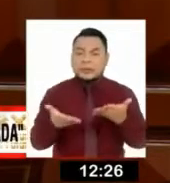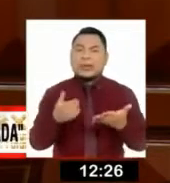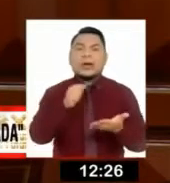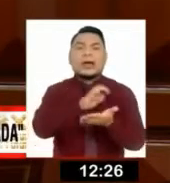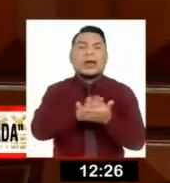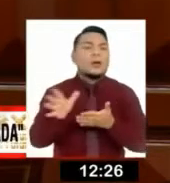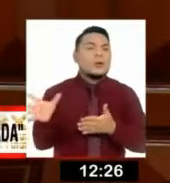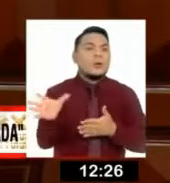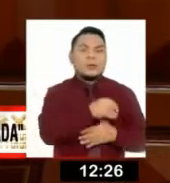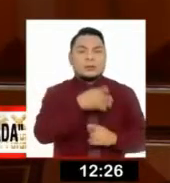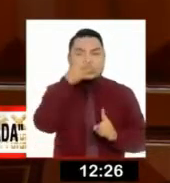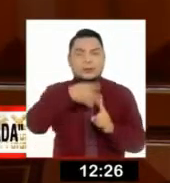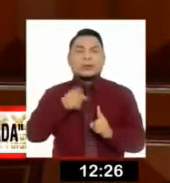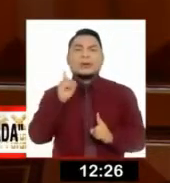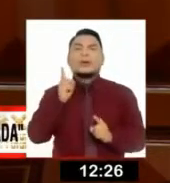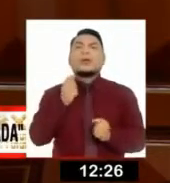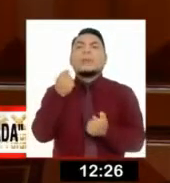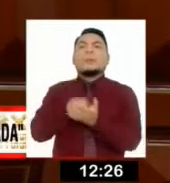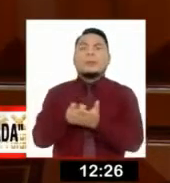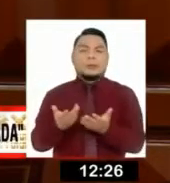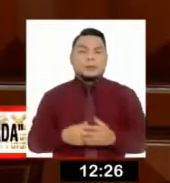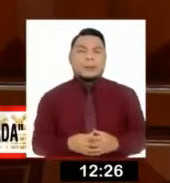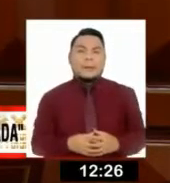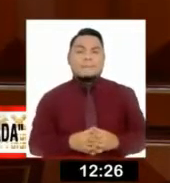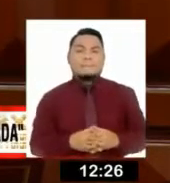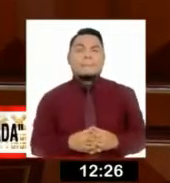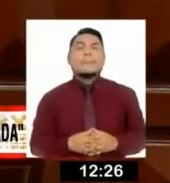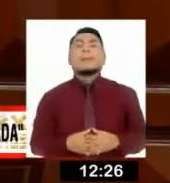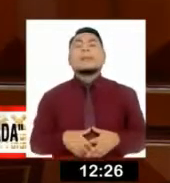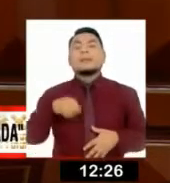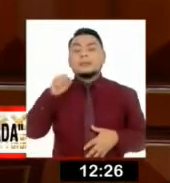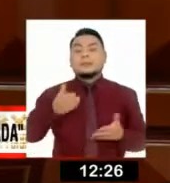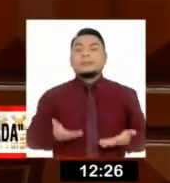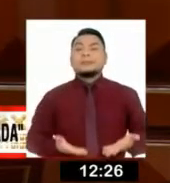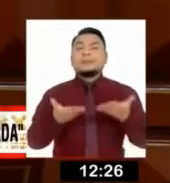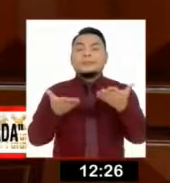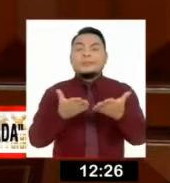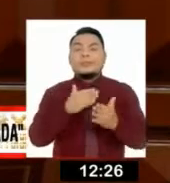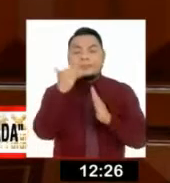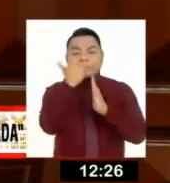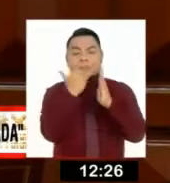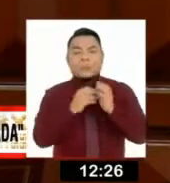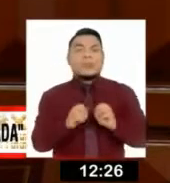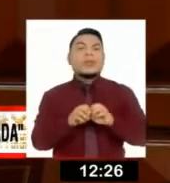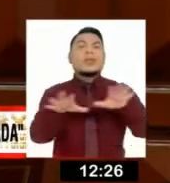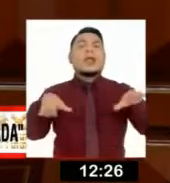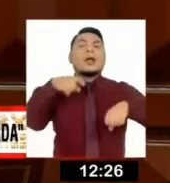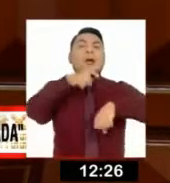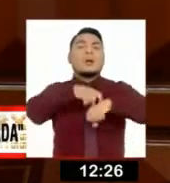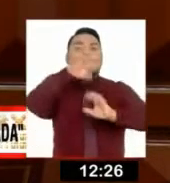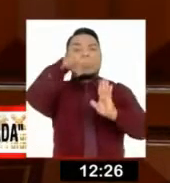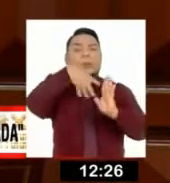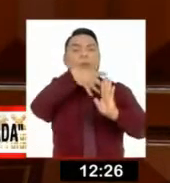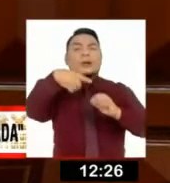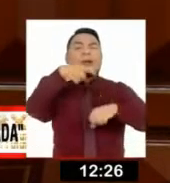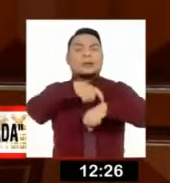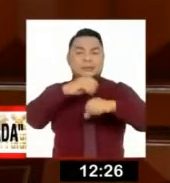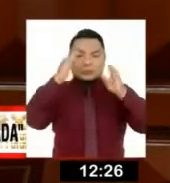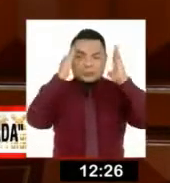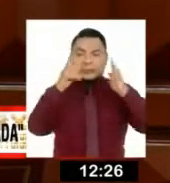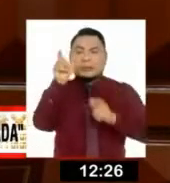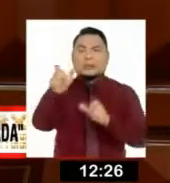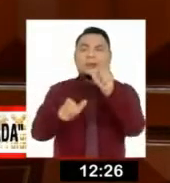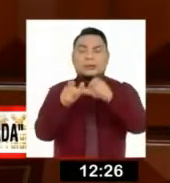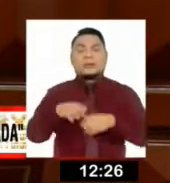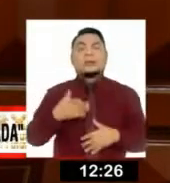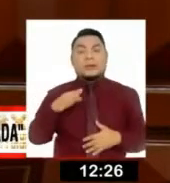no asegurados. Se dispondrán las medidas para ampliar los horarios de atención para pacientes